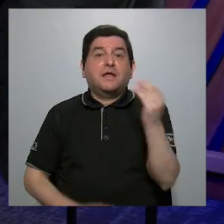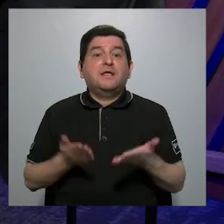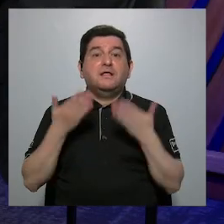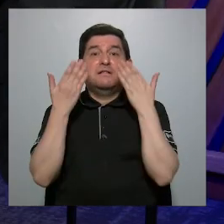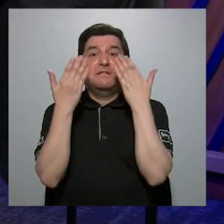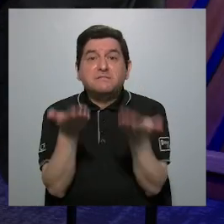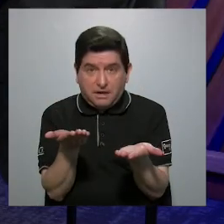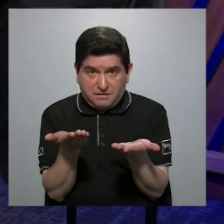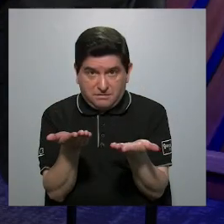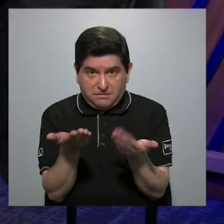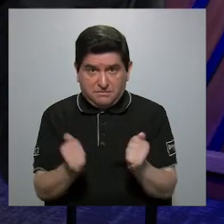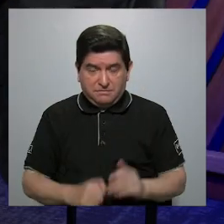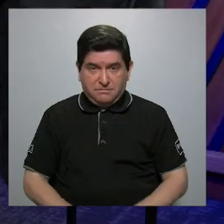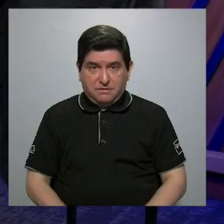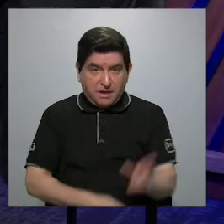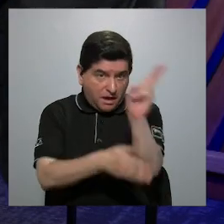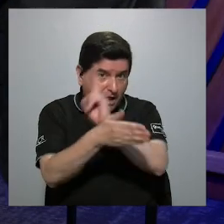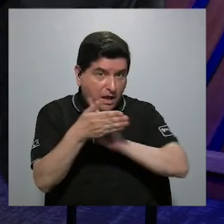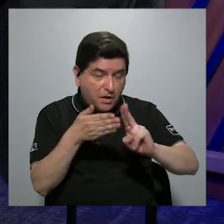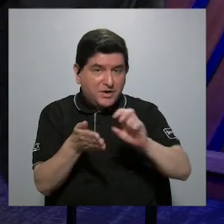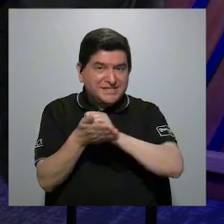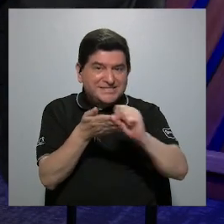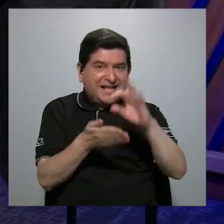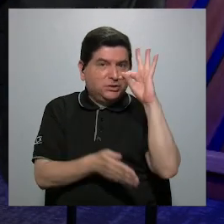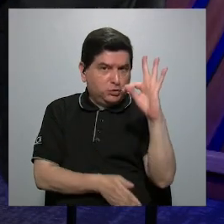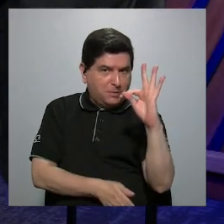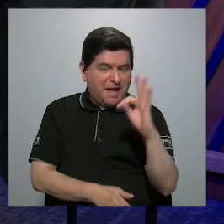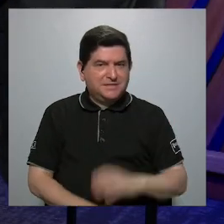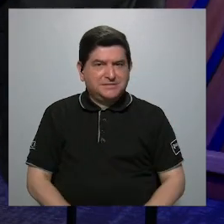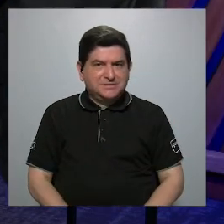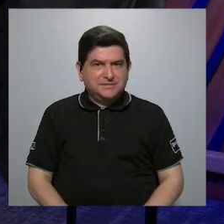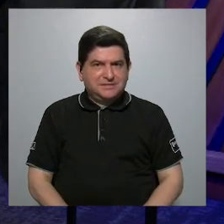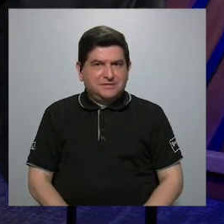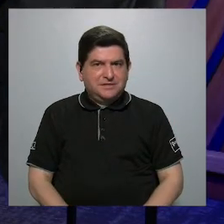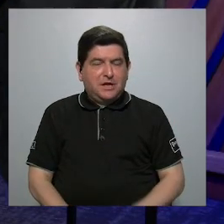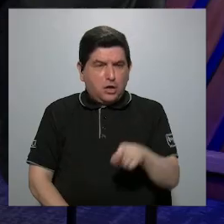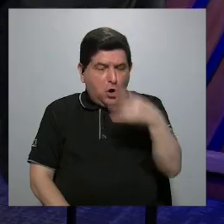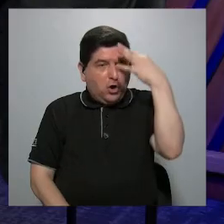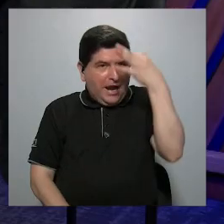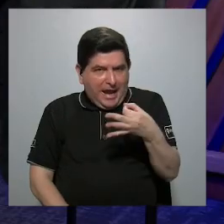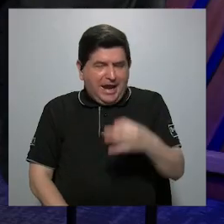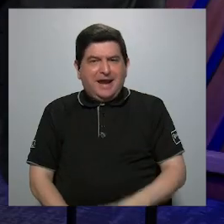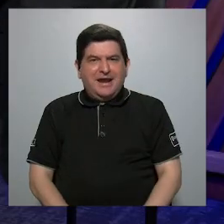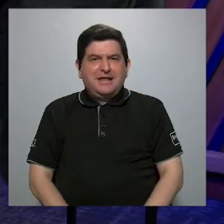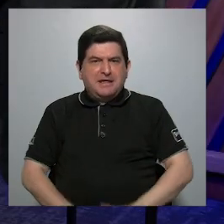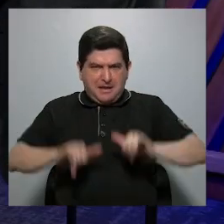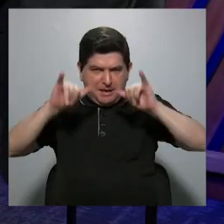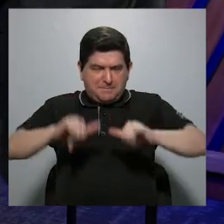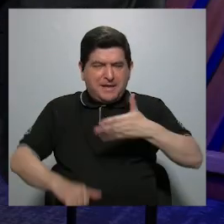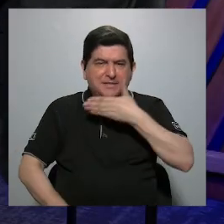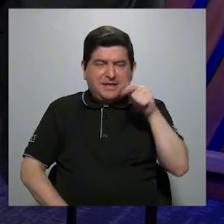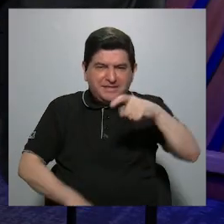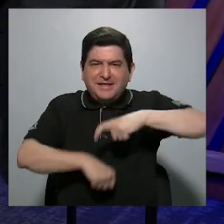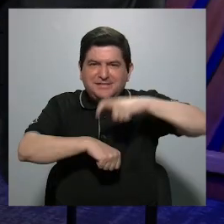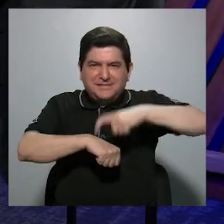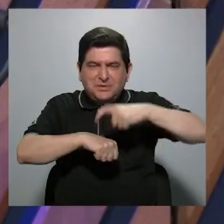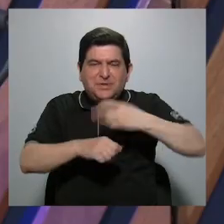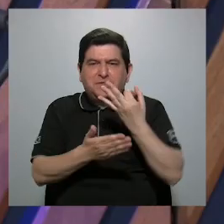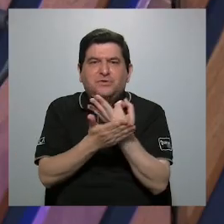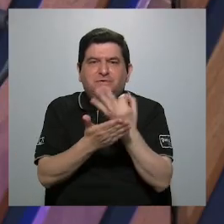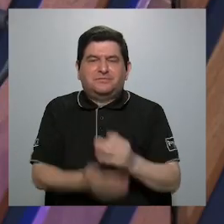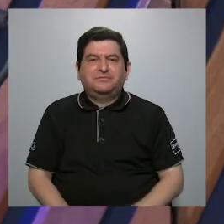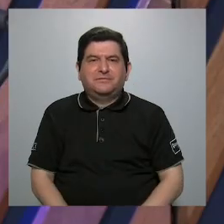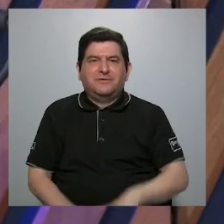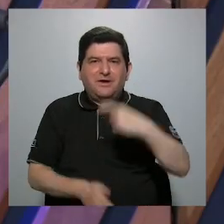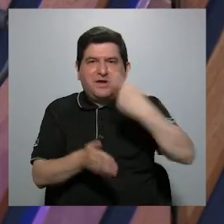Y le da a la Universidad de Santo Tomás la fuente que él considera más estable en ese